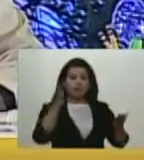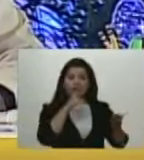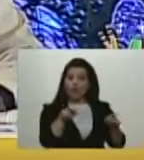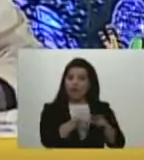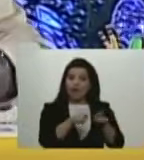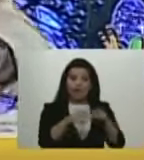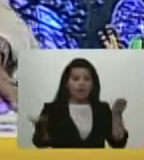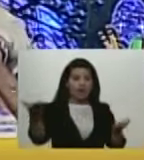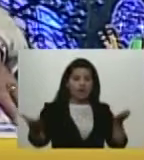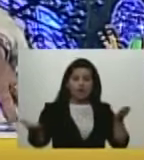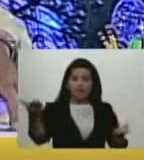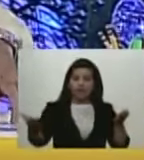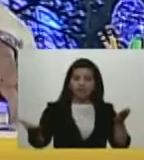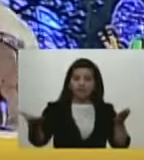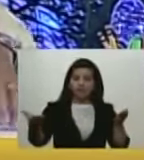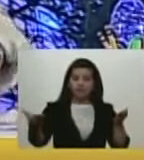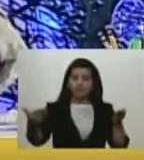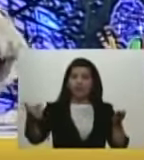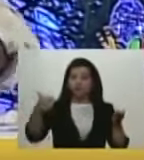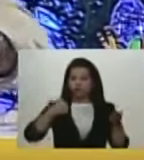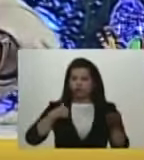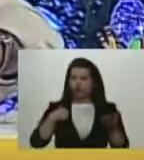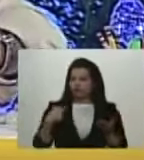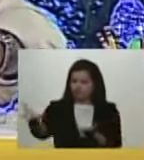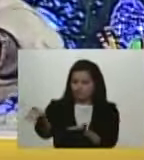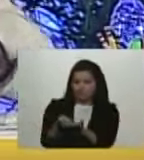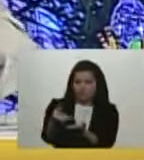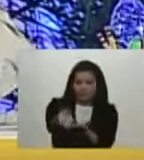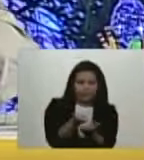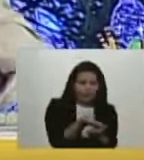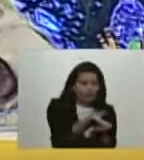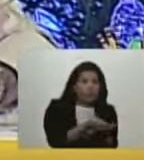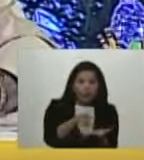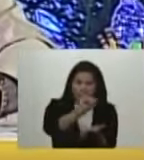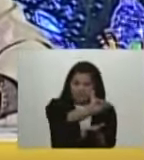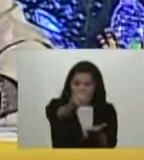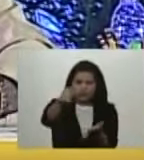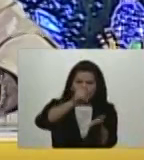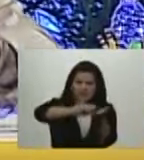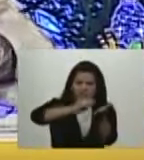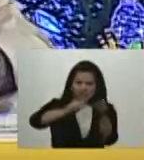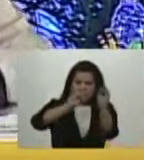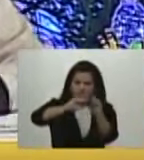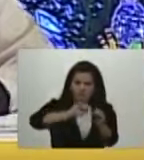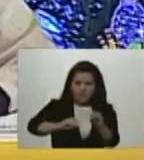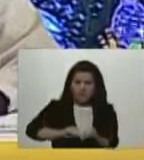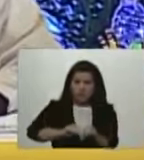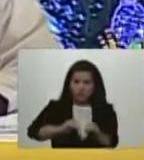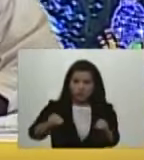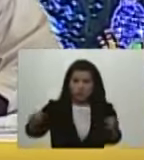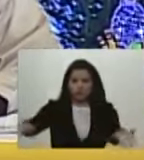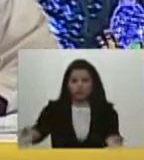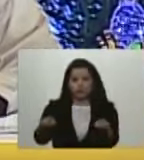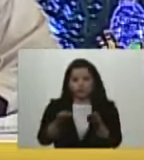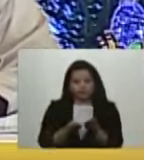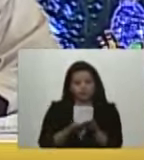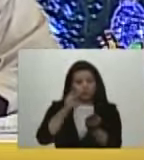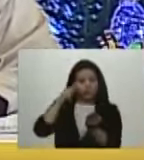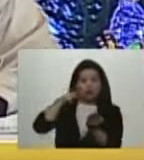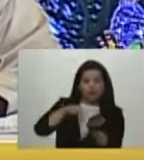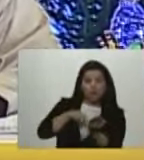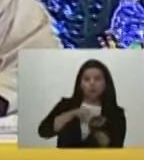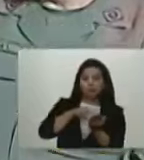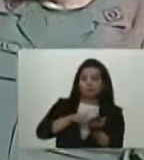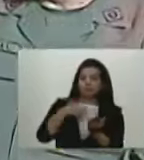recogiendo los documentos que ustedes han elaborado en los talleres, en las reuniones de